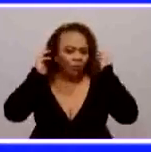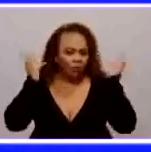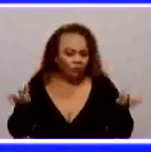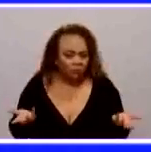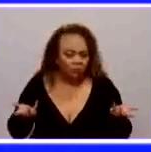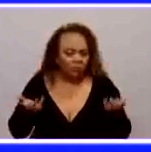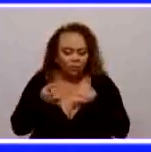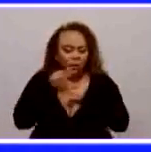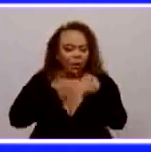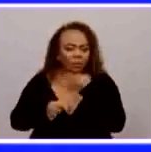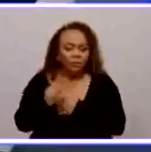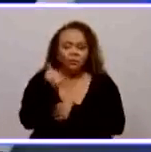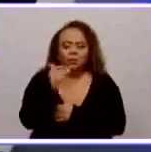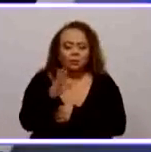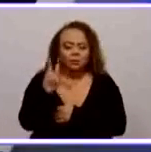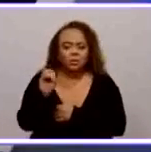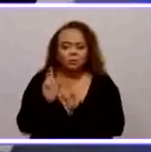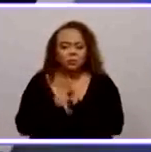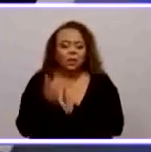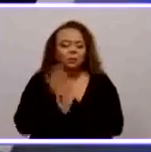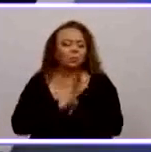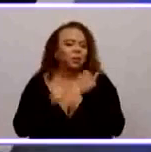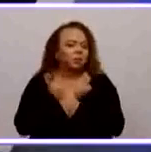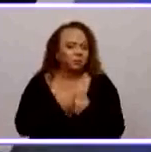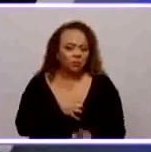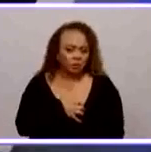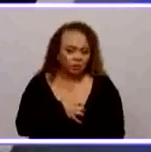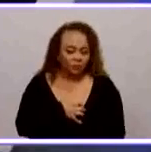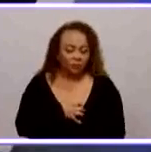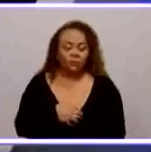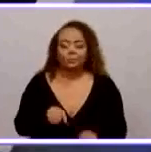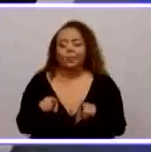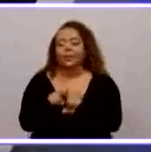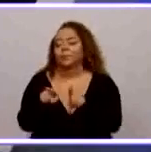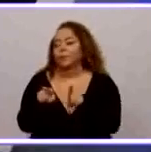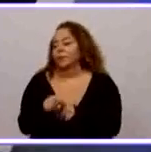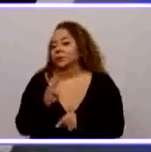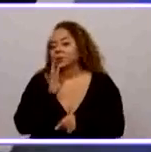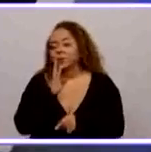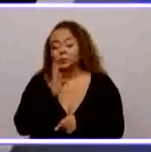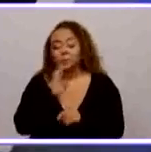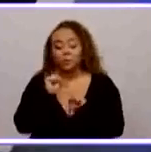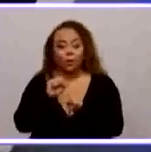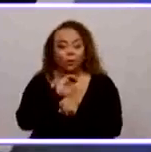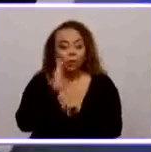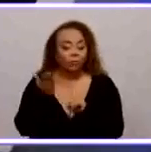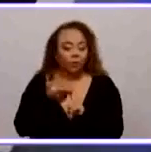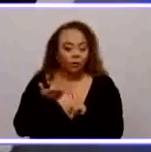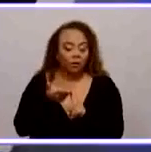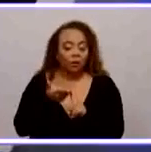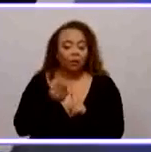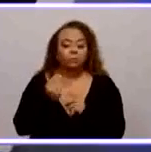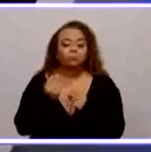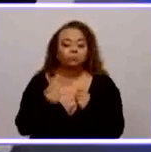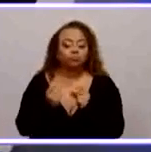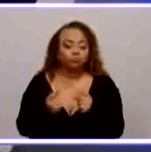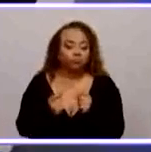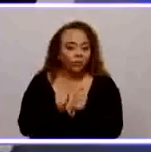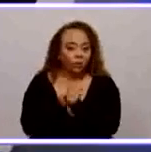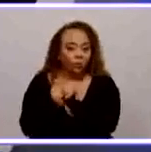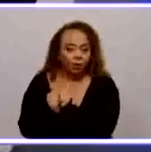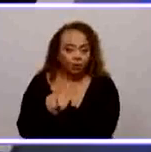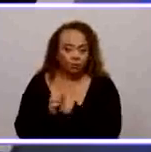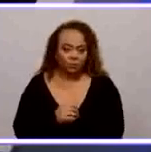cambio. 15, 20 minutos, algún partido de titular. O sea, tampoco estamos hablando de que pueda perjudicar en ritmo de competencia,